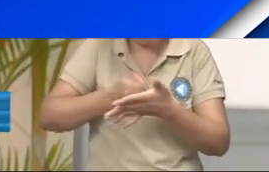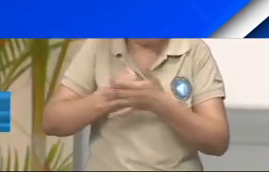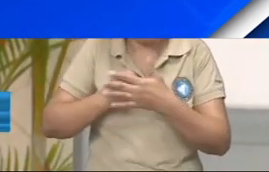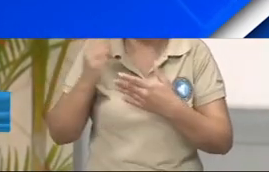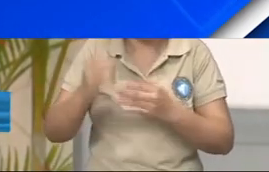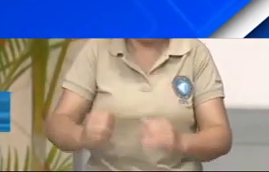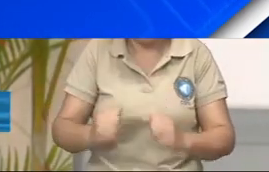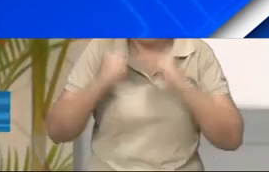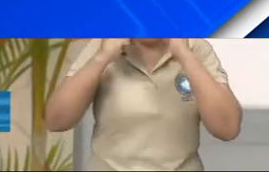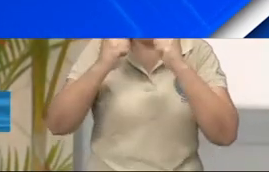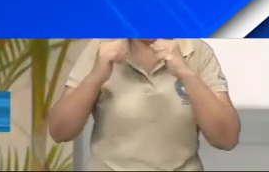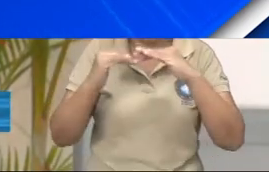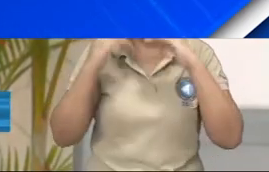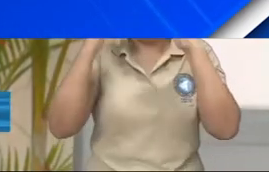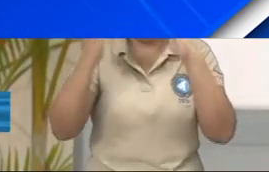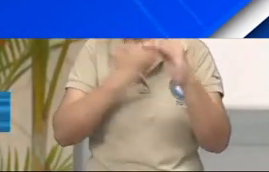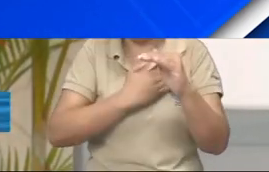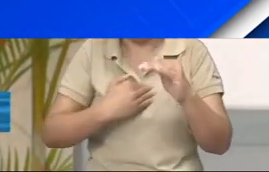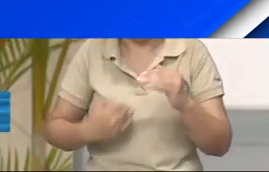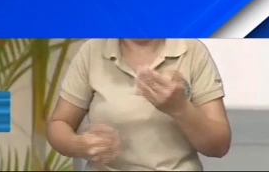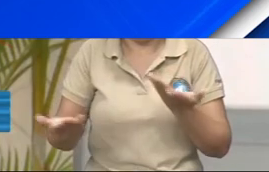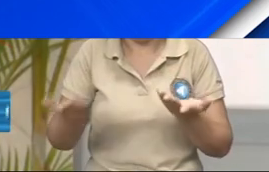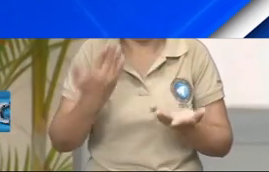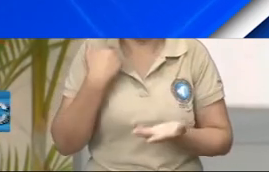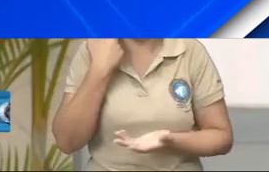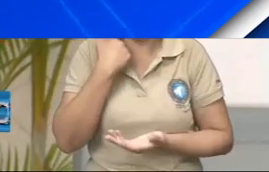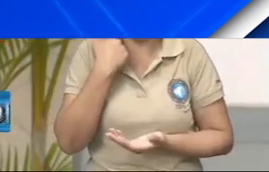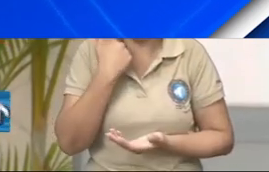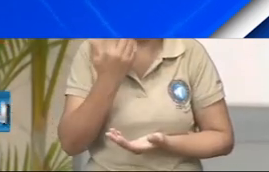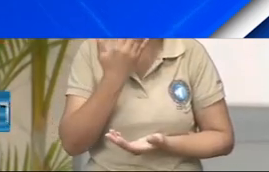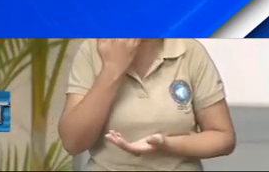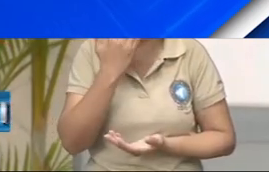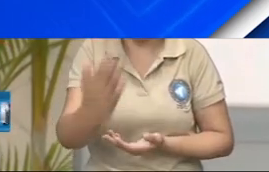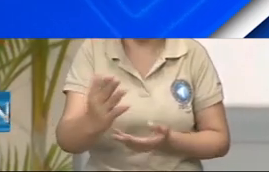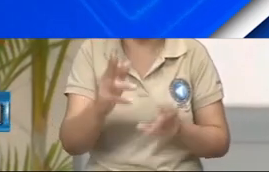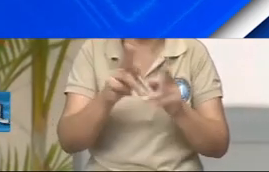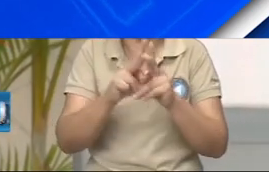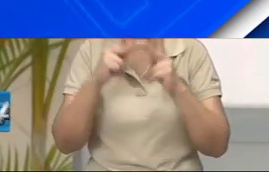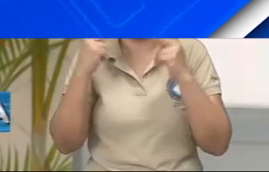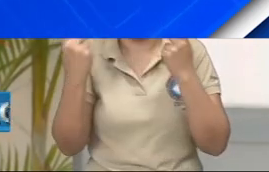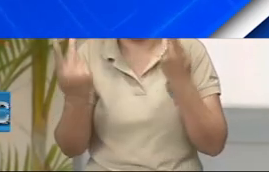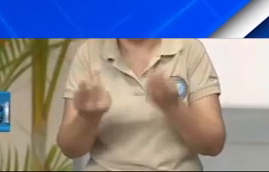toda la fuerza para asegurar que tuviéramos siendo un pueblo libre,